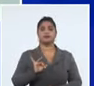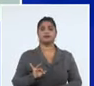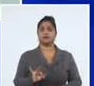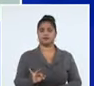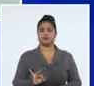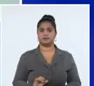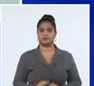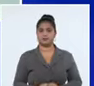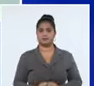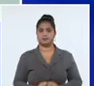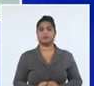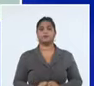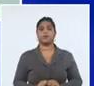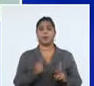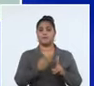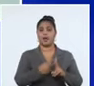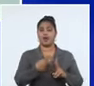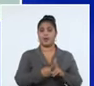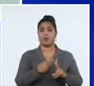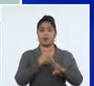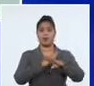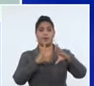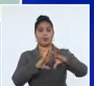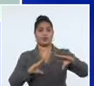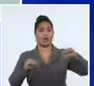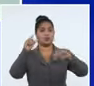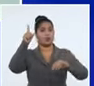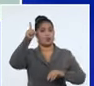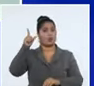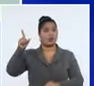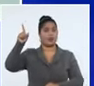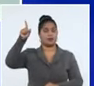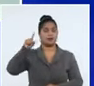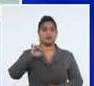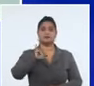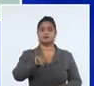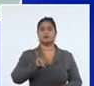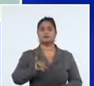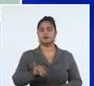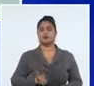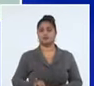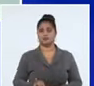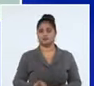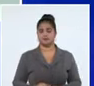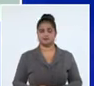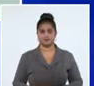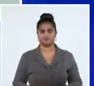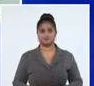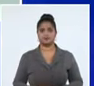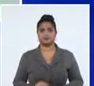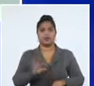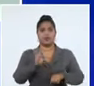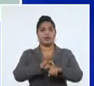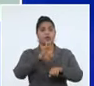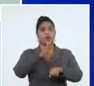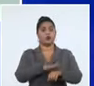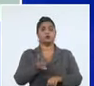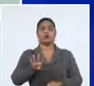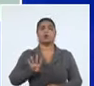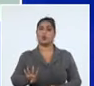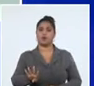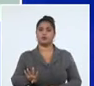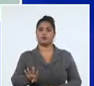Llamo, Media Luna y Buey Arriba reportan cada uno 6 casos positivos autóctonos, Río Cauto 4 y